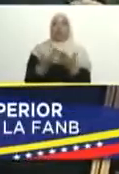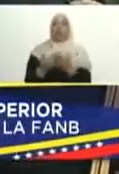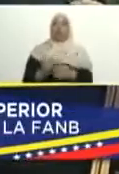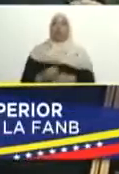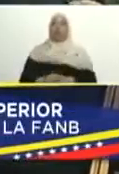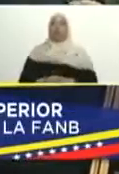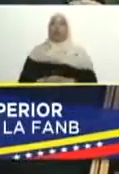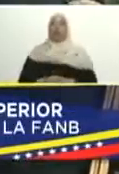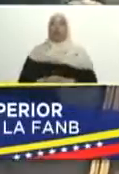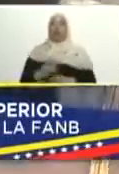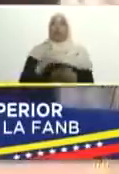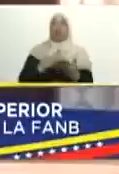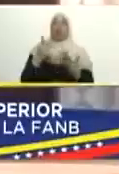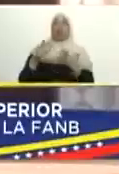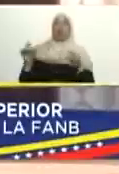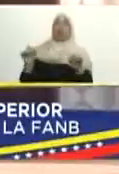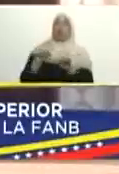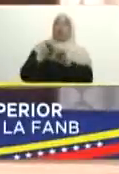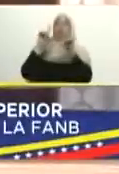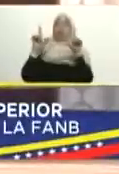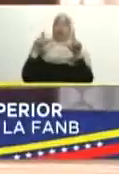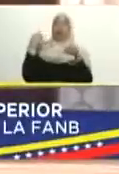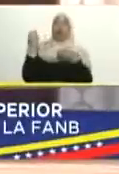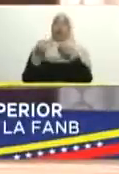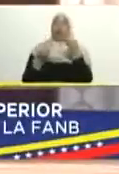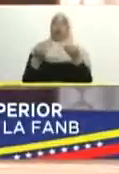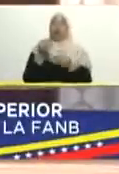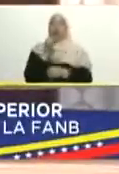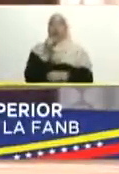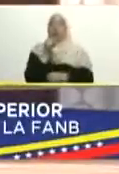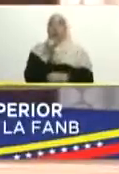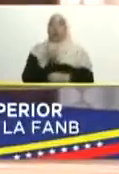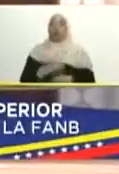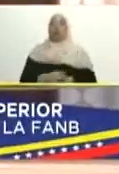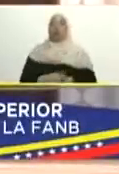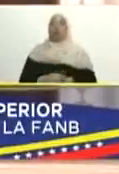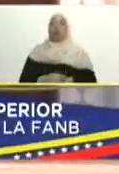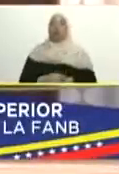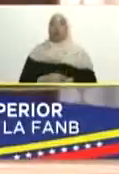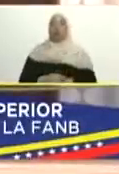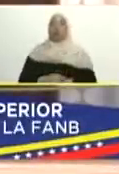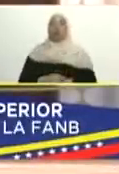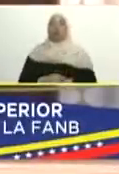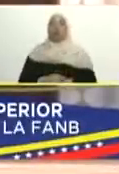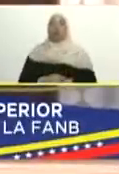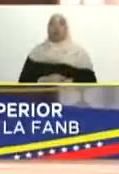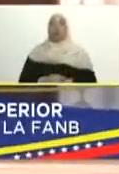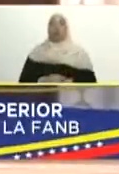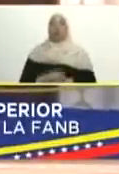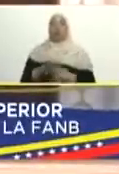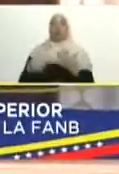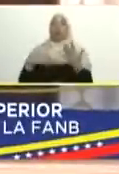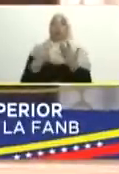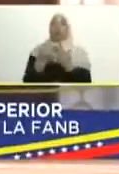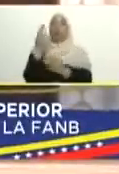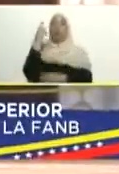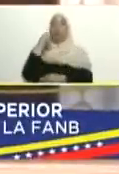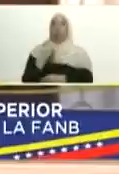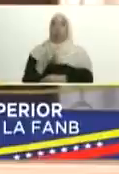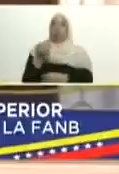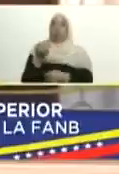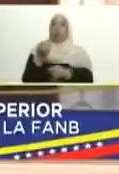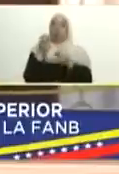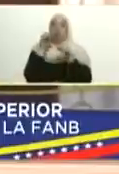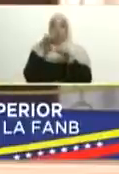Es impresionante cómo la Fuerza Armada Nacional Bolivariana está